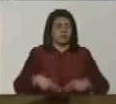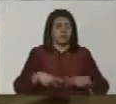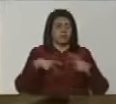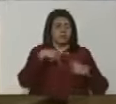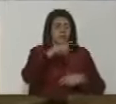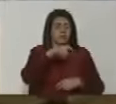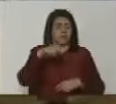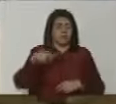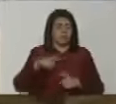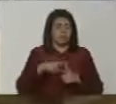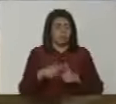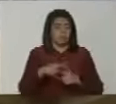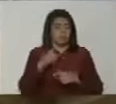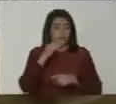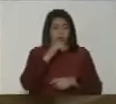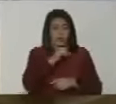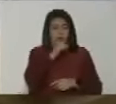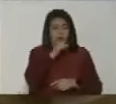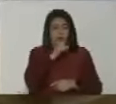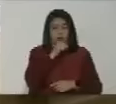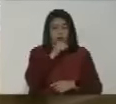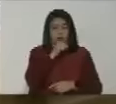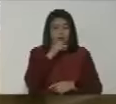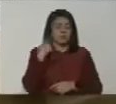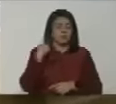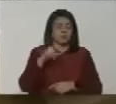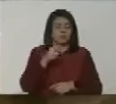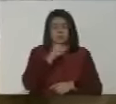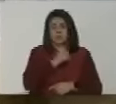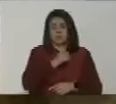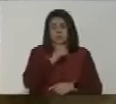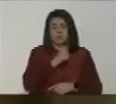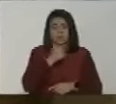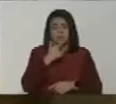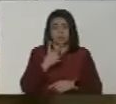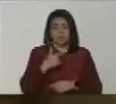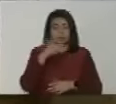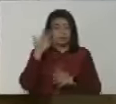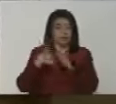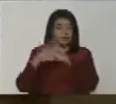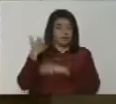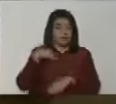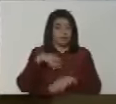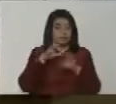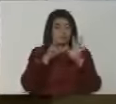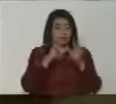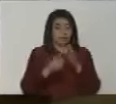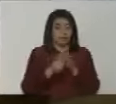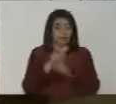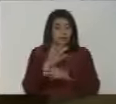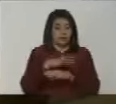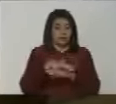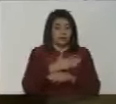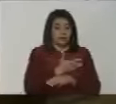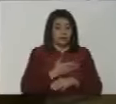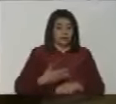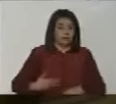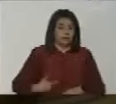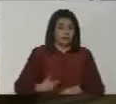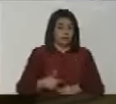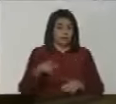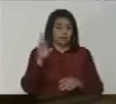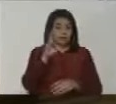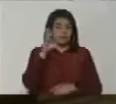las personas adultas mayores y que, el pasado 8 de mayo el presidente de